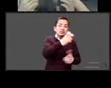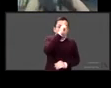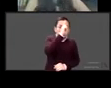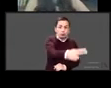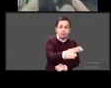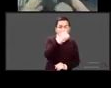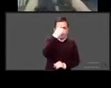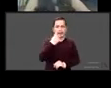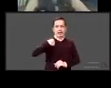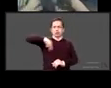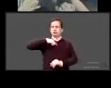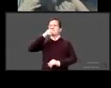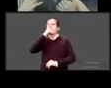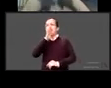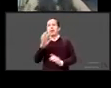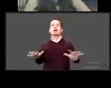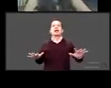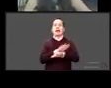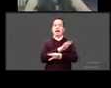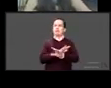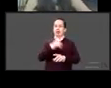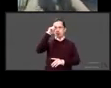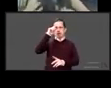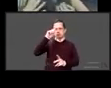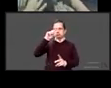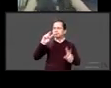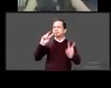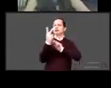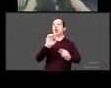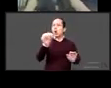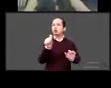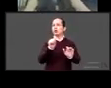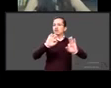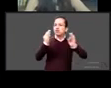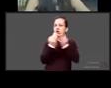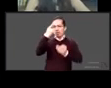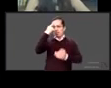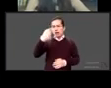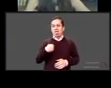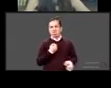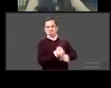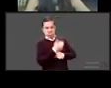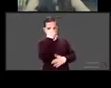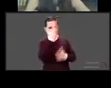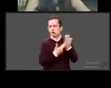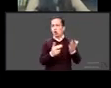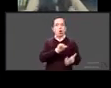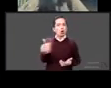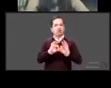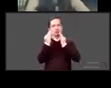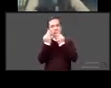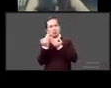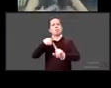pensemos formas de relacionarnos que no sean violentas. Y por eso nos hace la necesidad de que el gobierno,